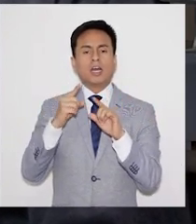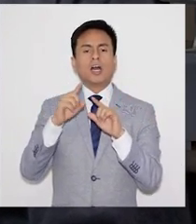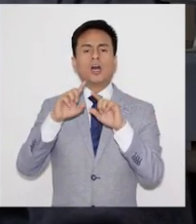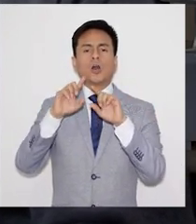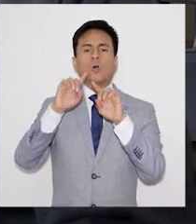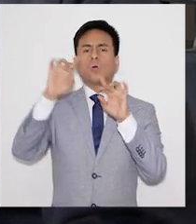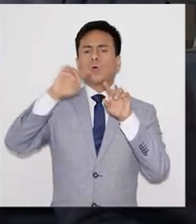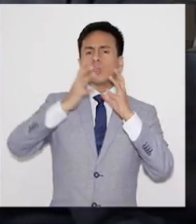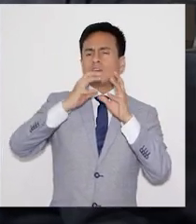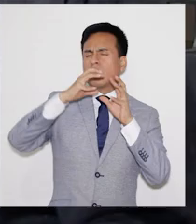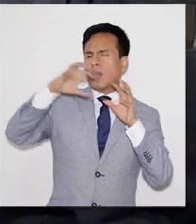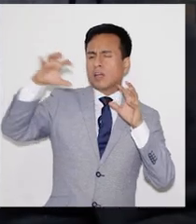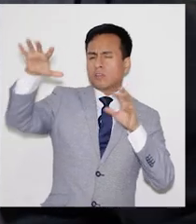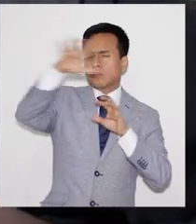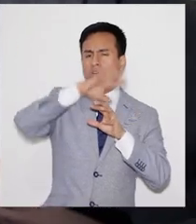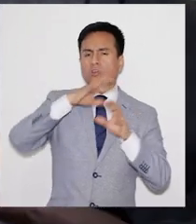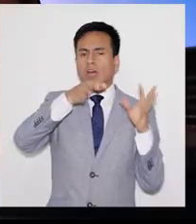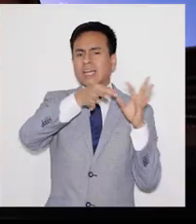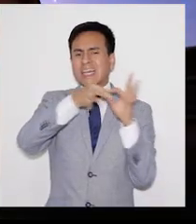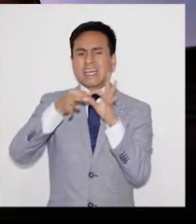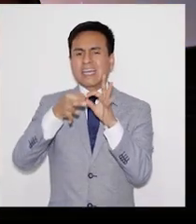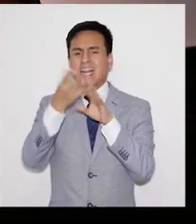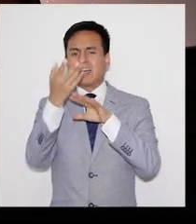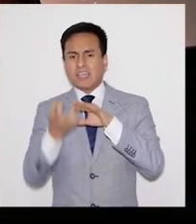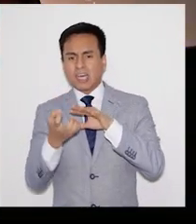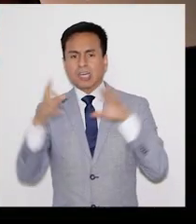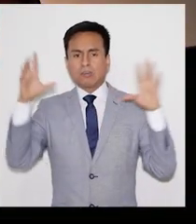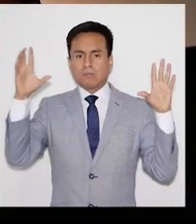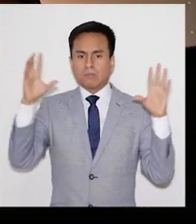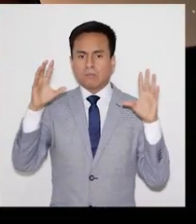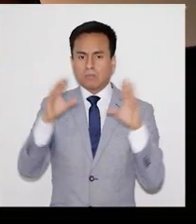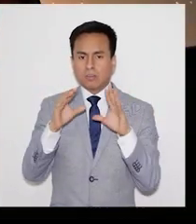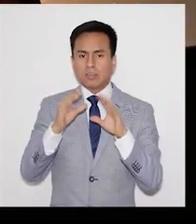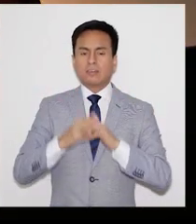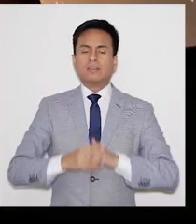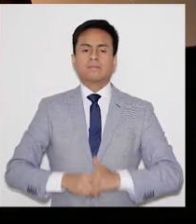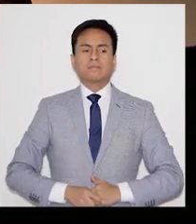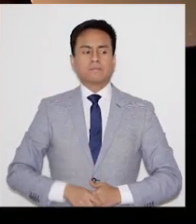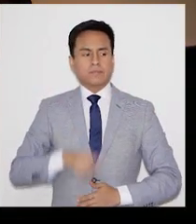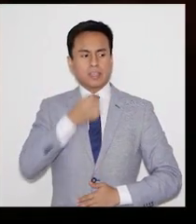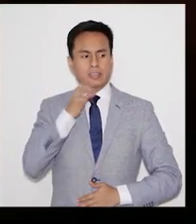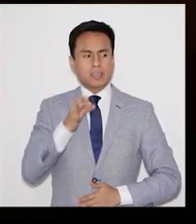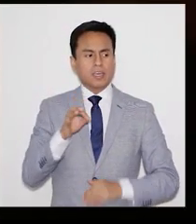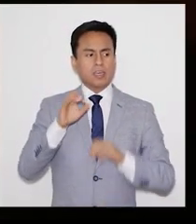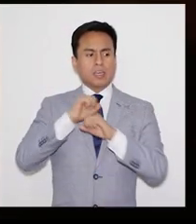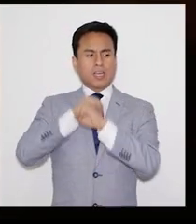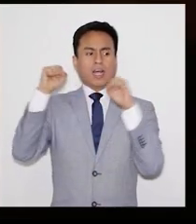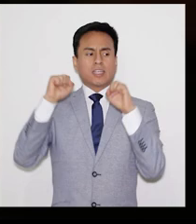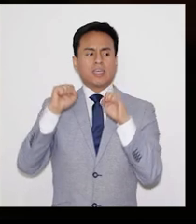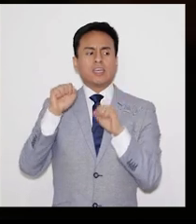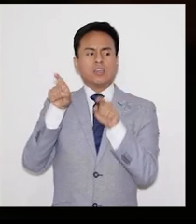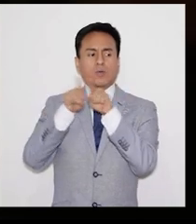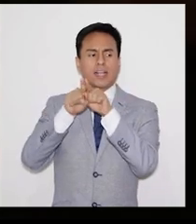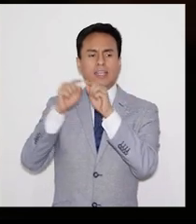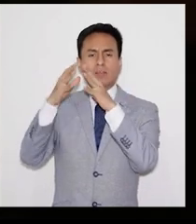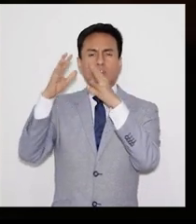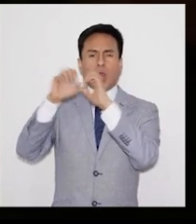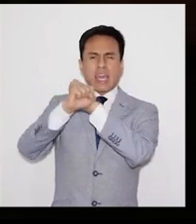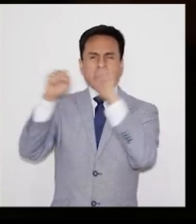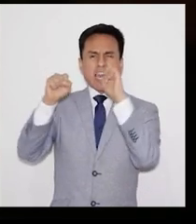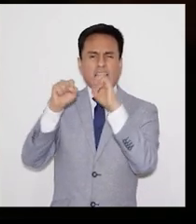se debe producir por la fuerza de gravedad. The universe is really like, it's sort of like a giant